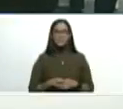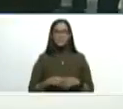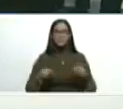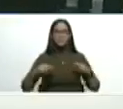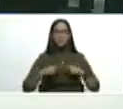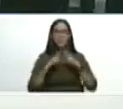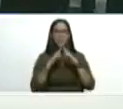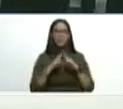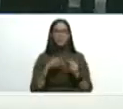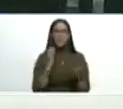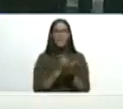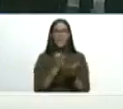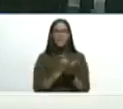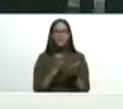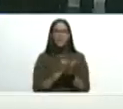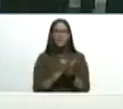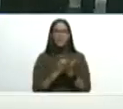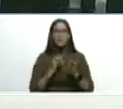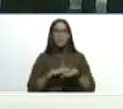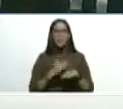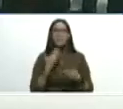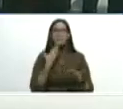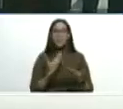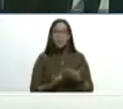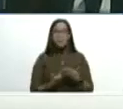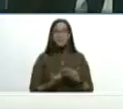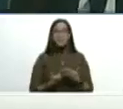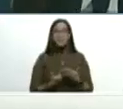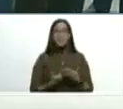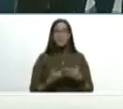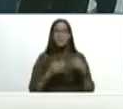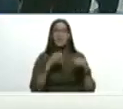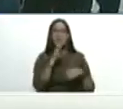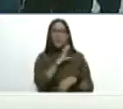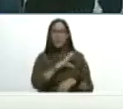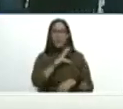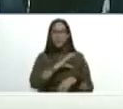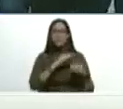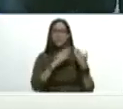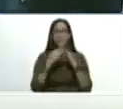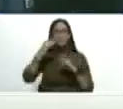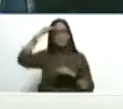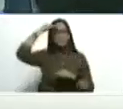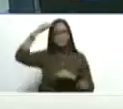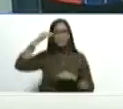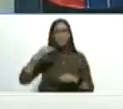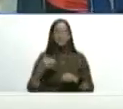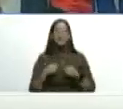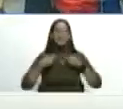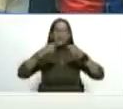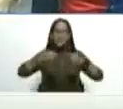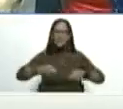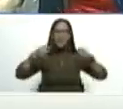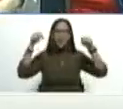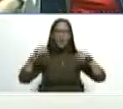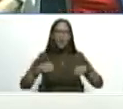los Flores de Catia, porque gracias a las Bricomil vamos a entregar hoy, totalmente